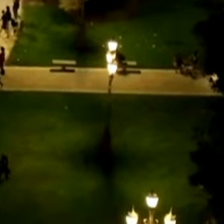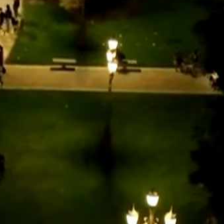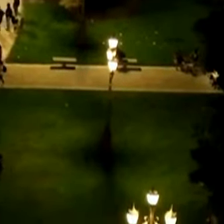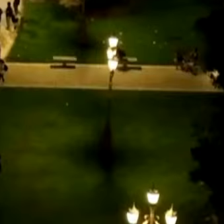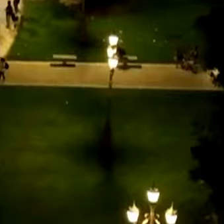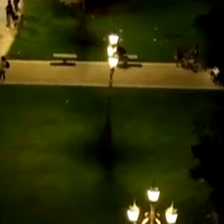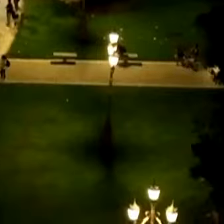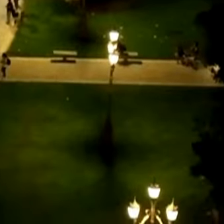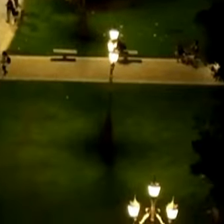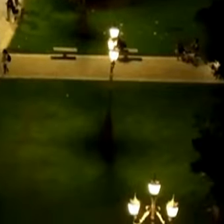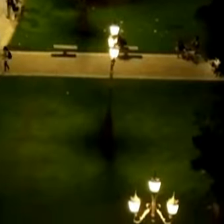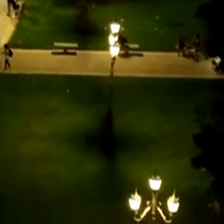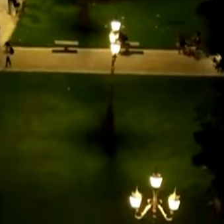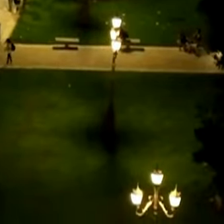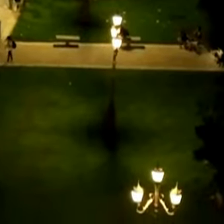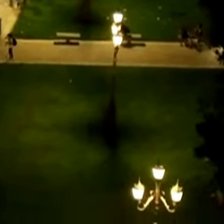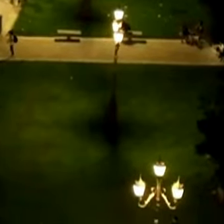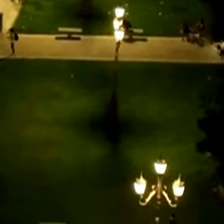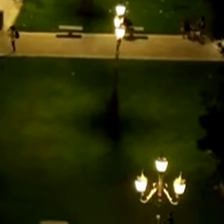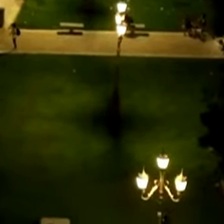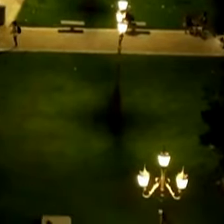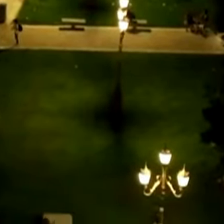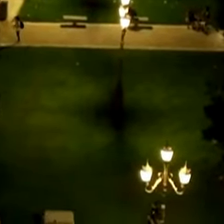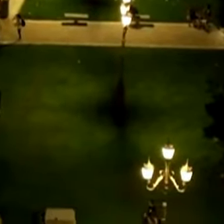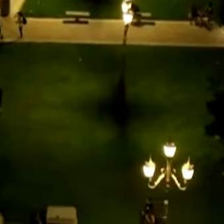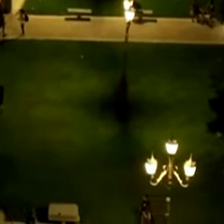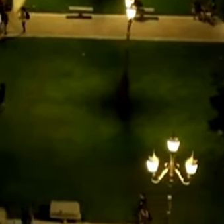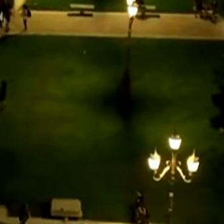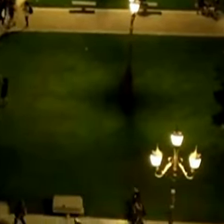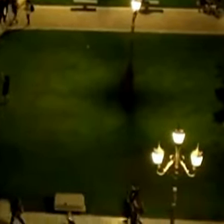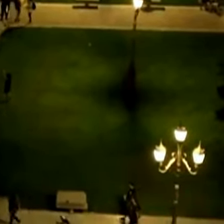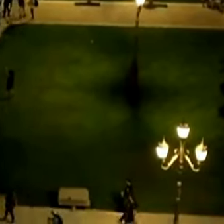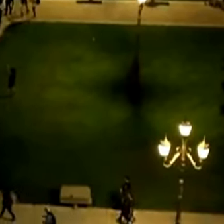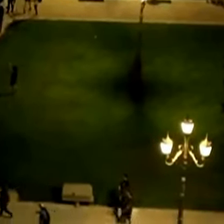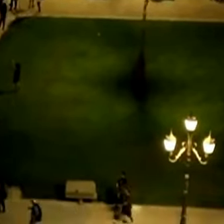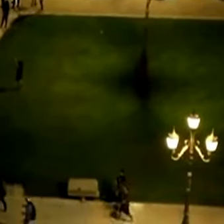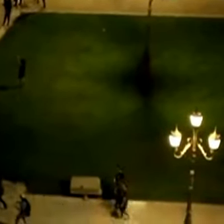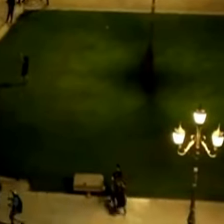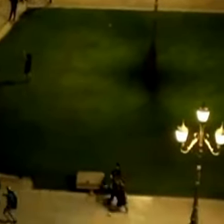dirección hacia este Congreso Nacional por Avenida de Mayo.